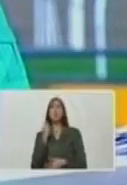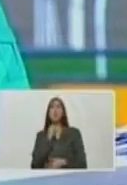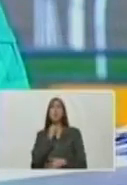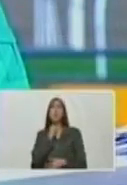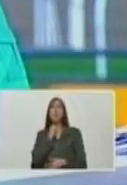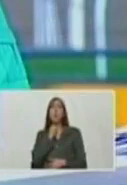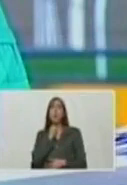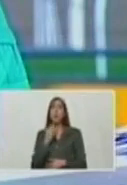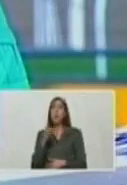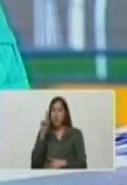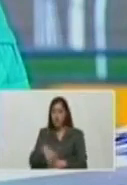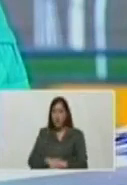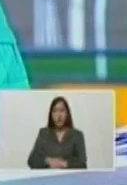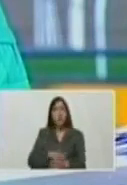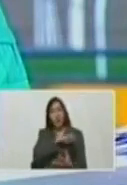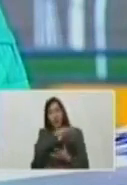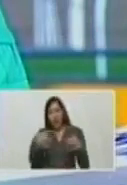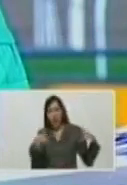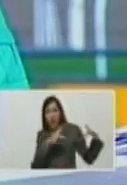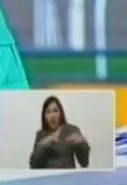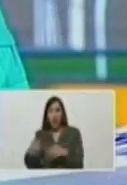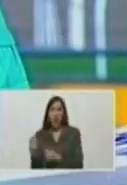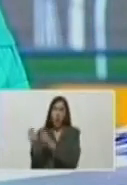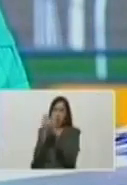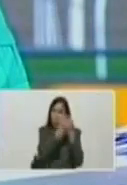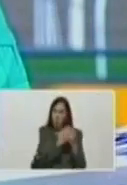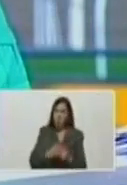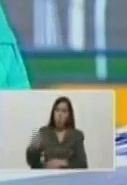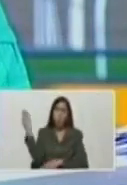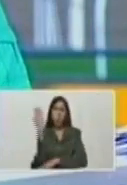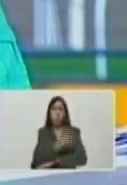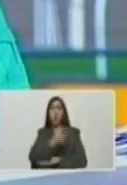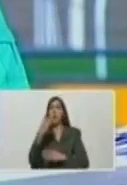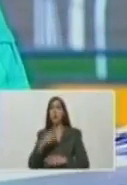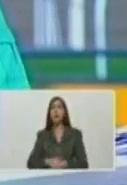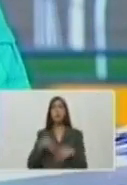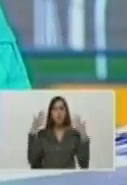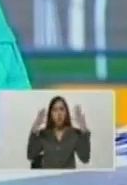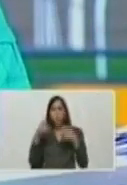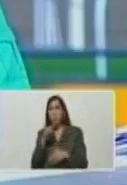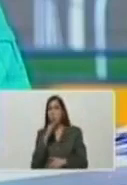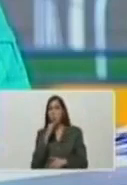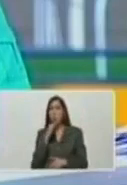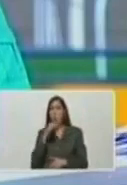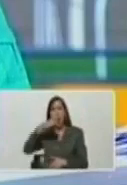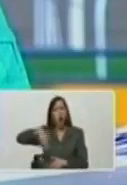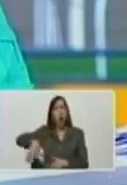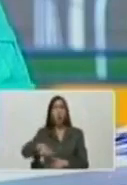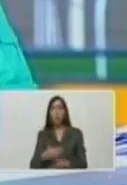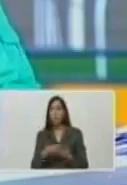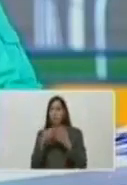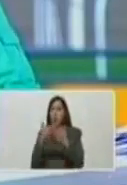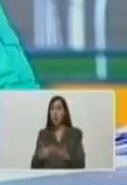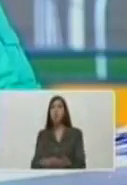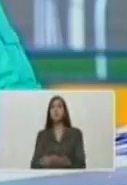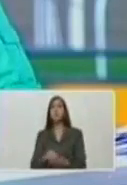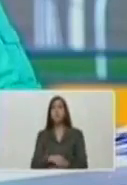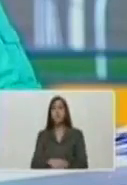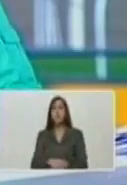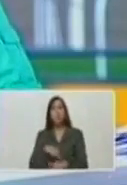de la guerra económica, de las sanciones, del bloqueo, ¿verdad? Estamos en una lucha por